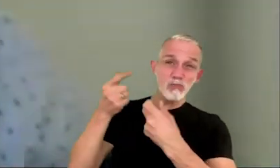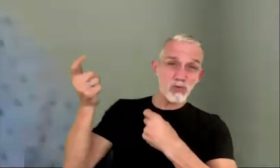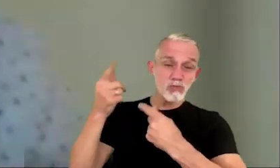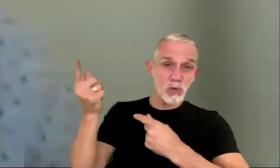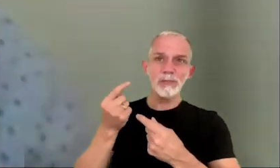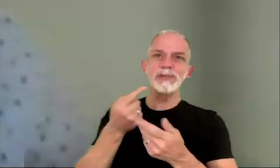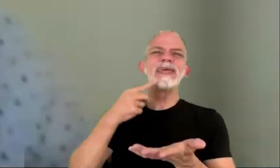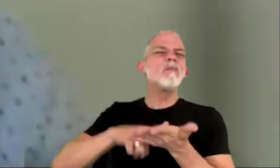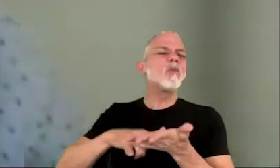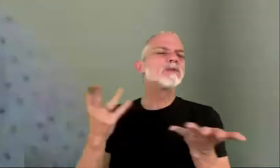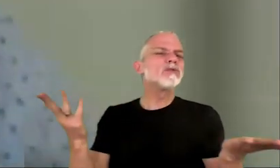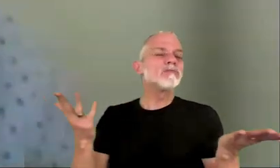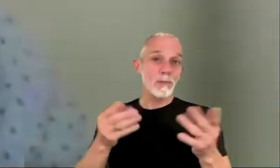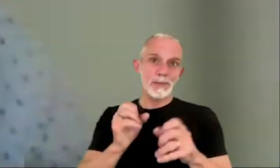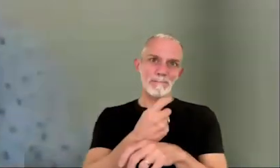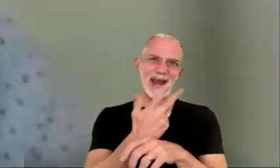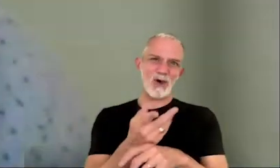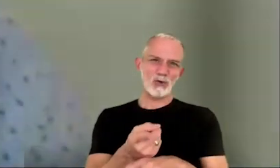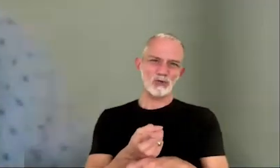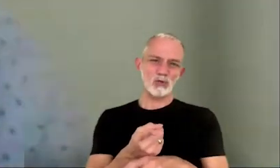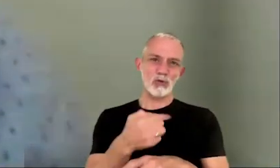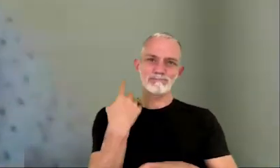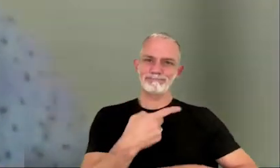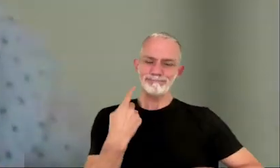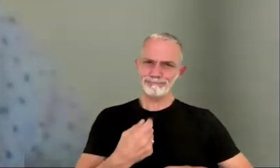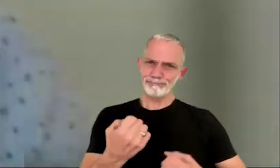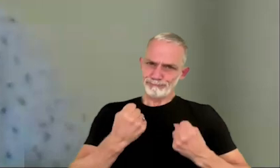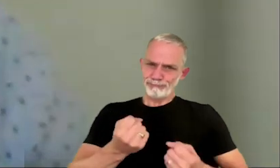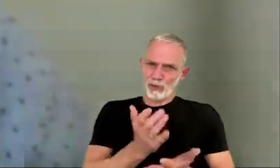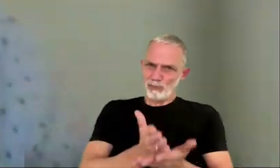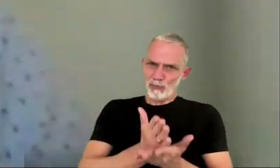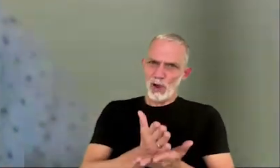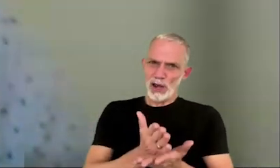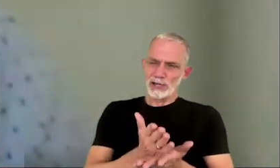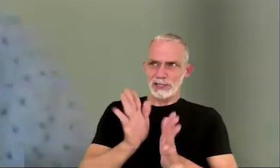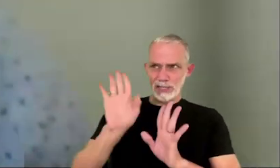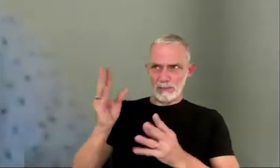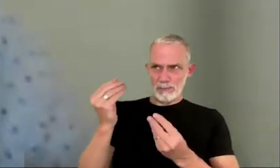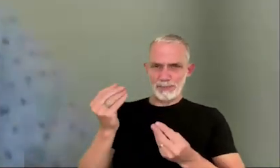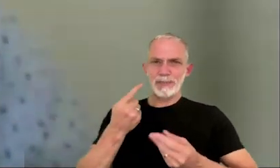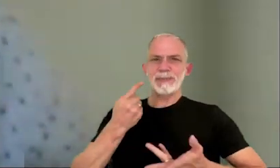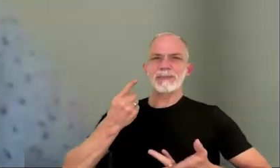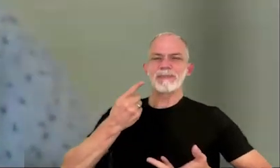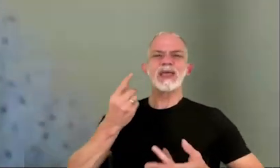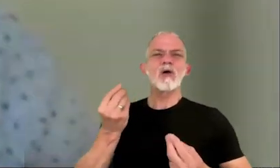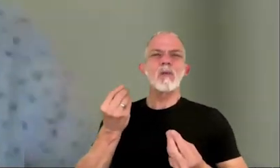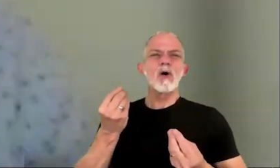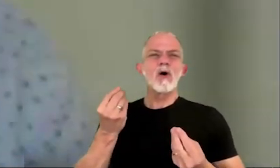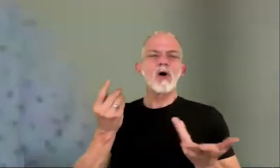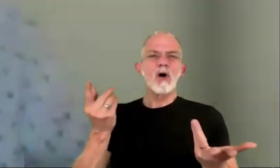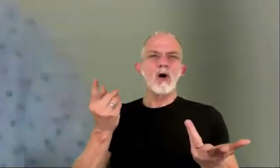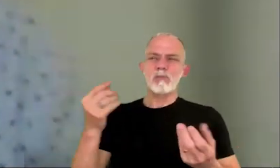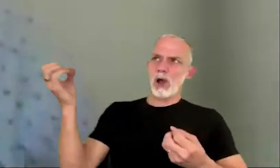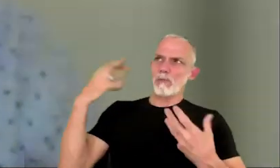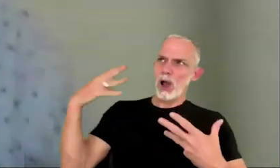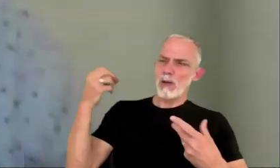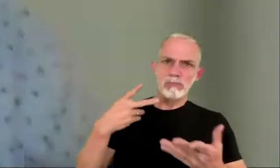aranceles, porque como Mercosur tenemos que ponernos fuertes en trabajar de que no nos empiecen a